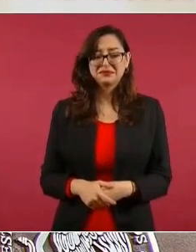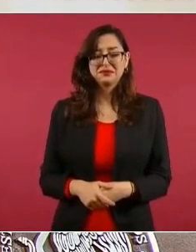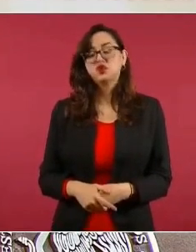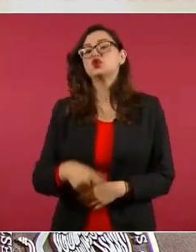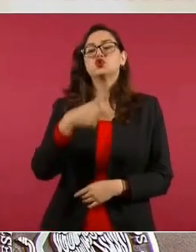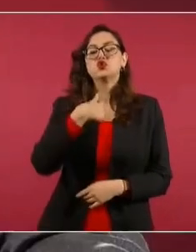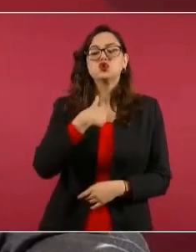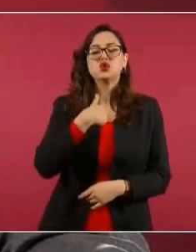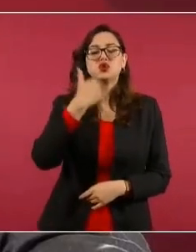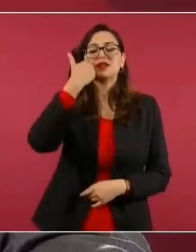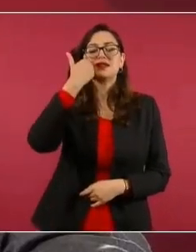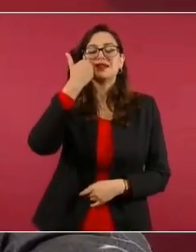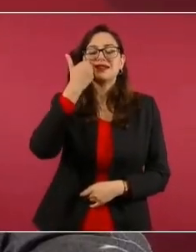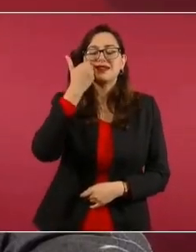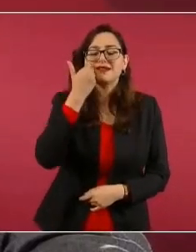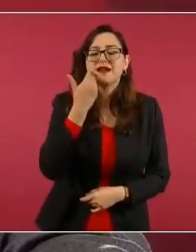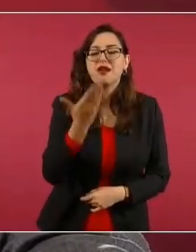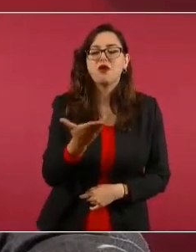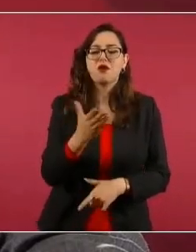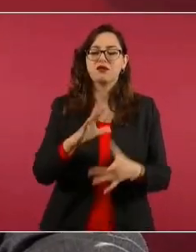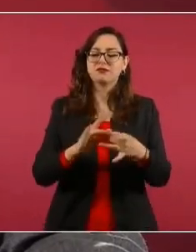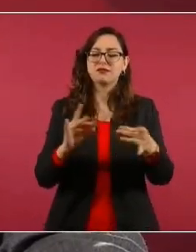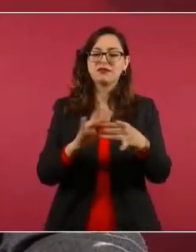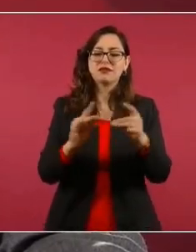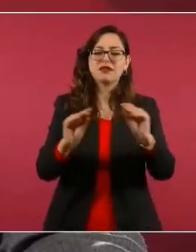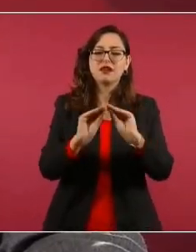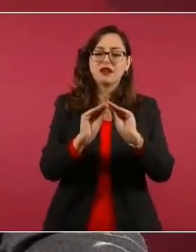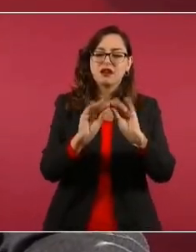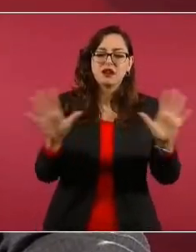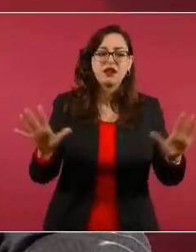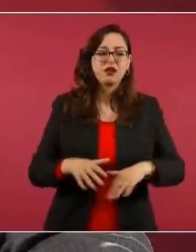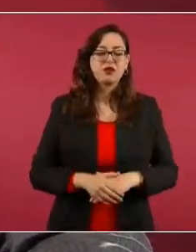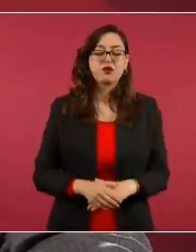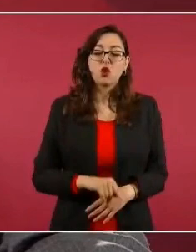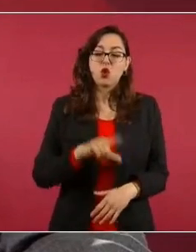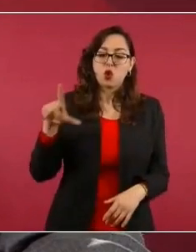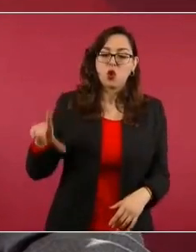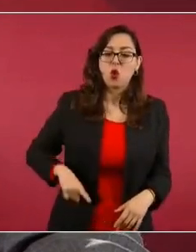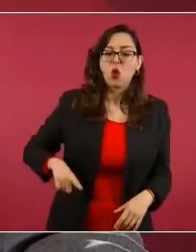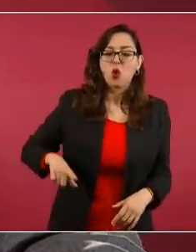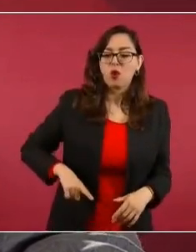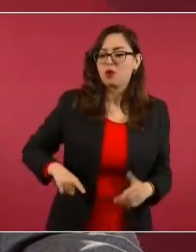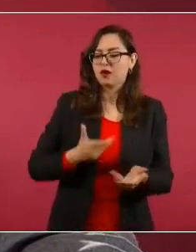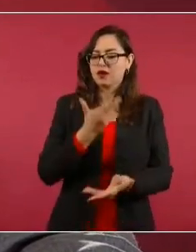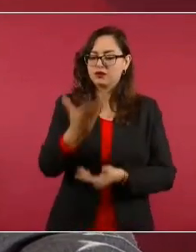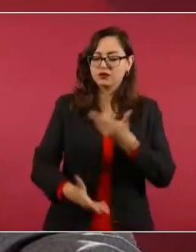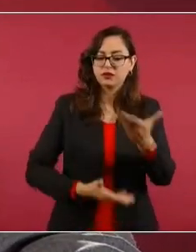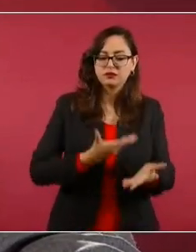un servidor público o cualquier persona fue responsable